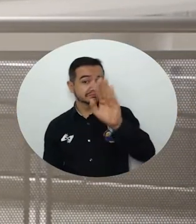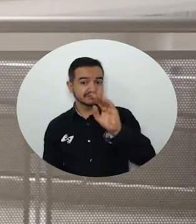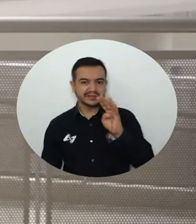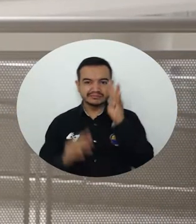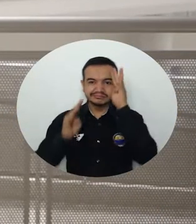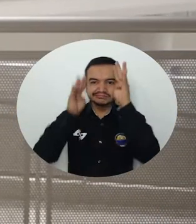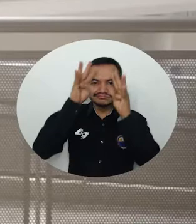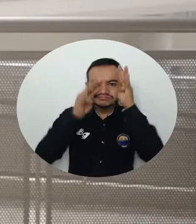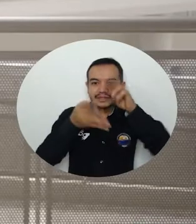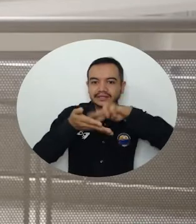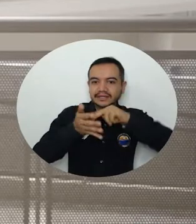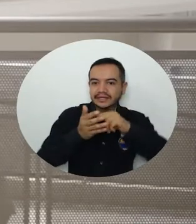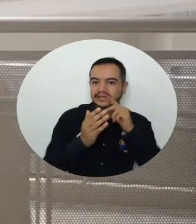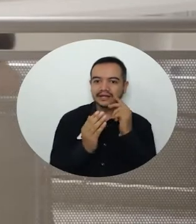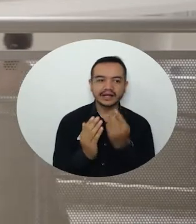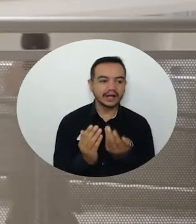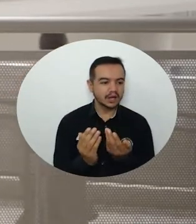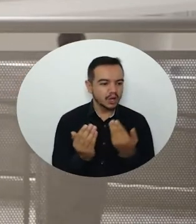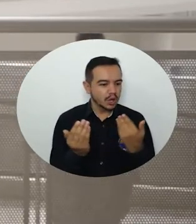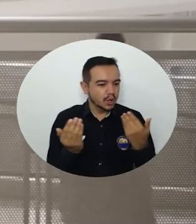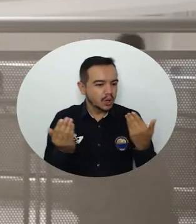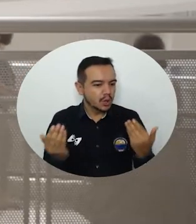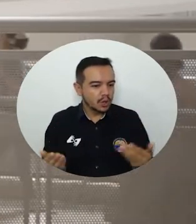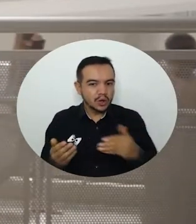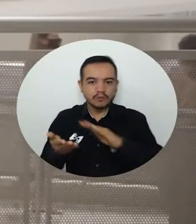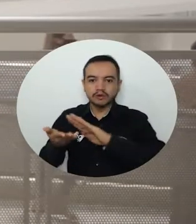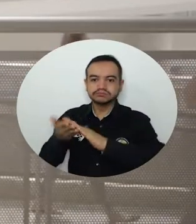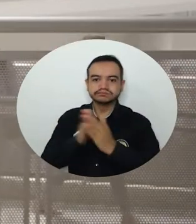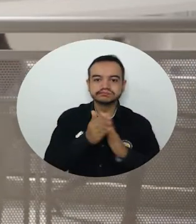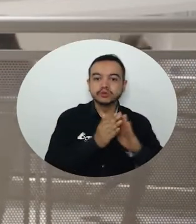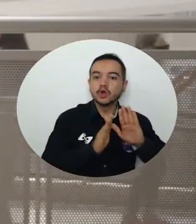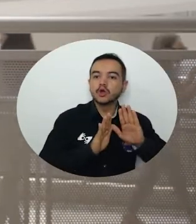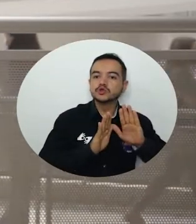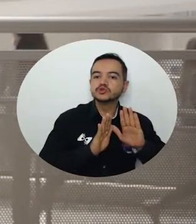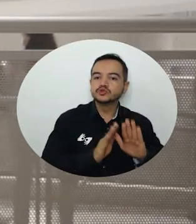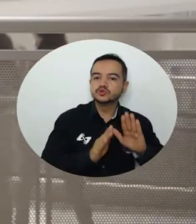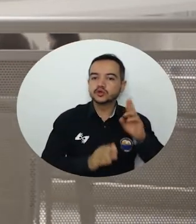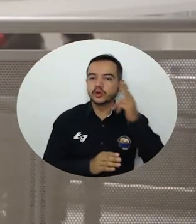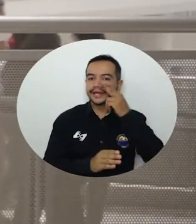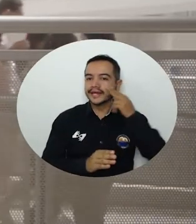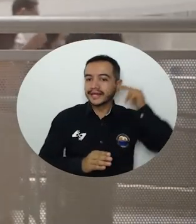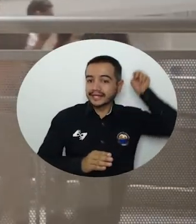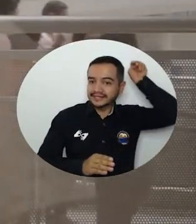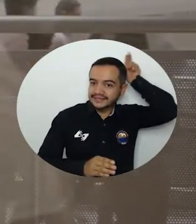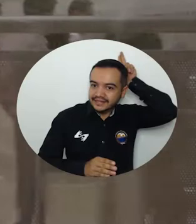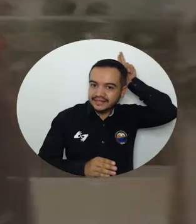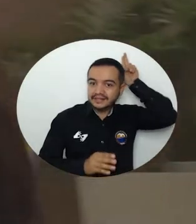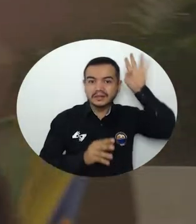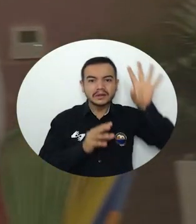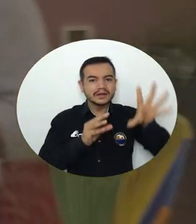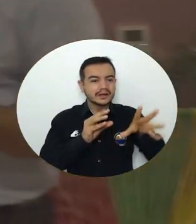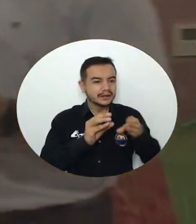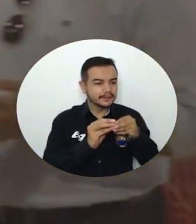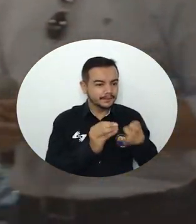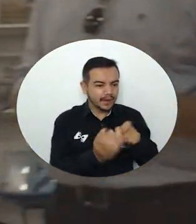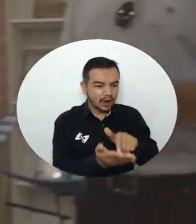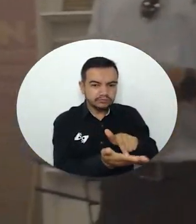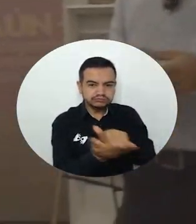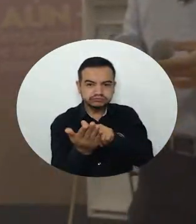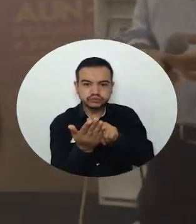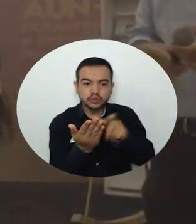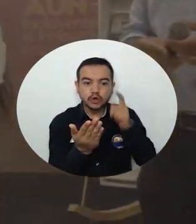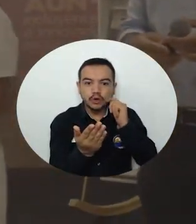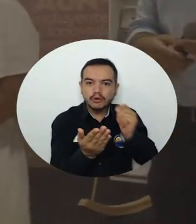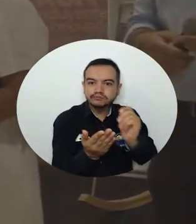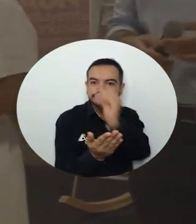básicamente ilustraciones acerca de las comunidades indígenas, desde mostrando un poco del